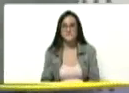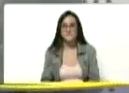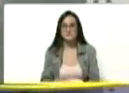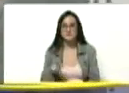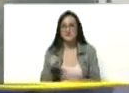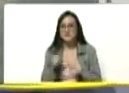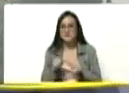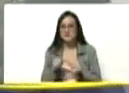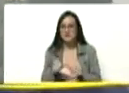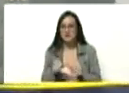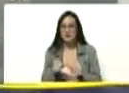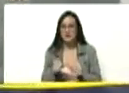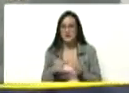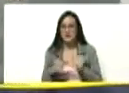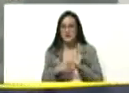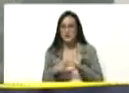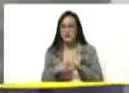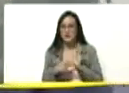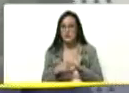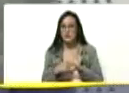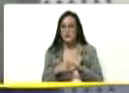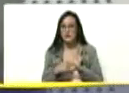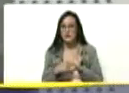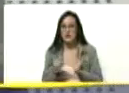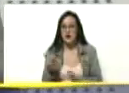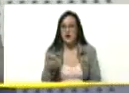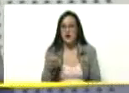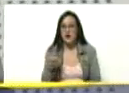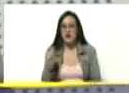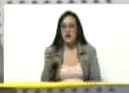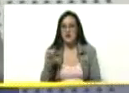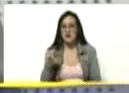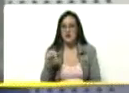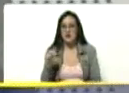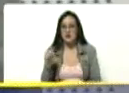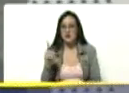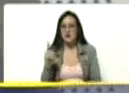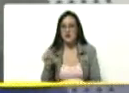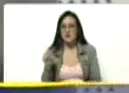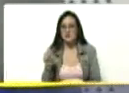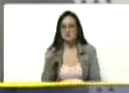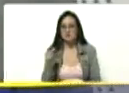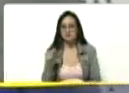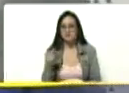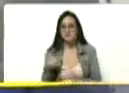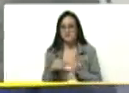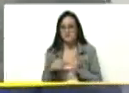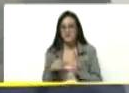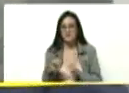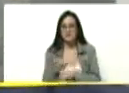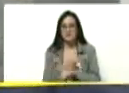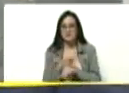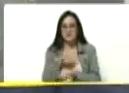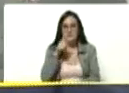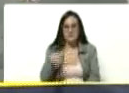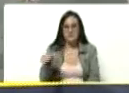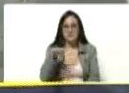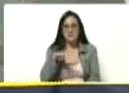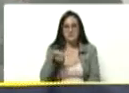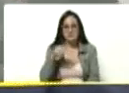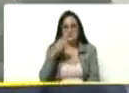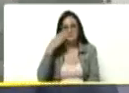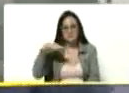sigue profundamente en deuda, to the government and people of the Republic of Cuba, con el gobierno y el pueblo de la República de